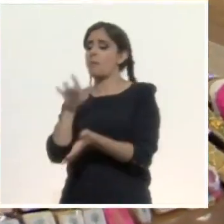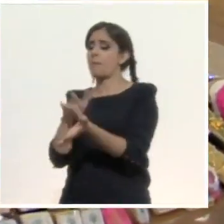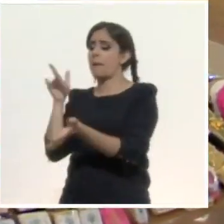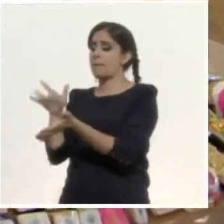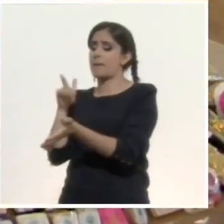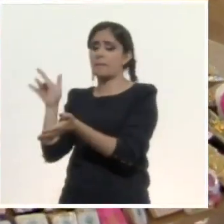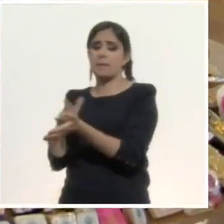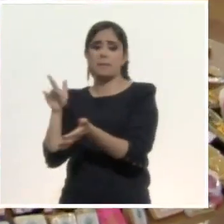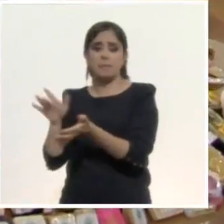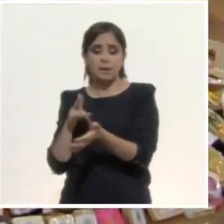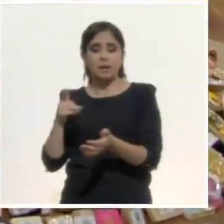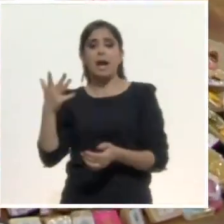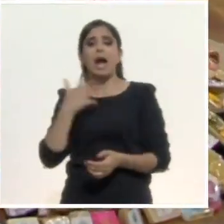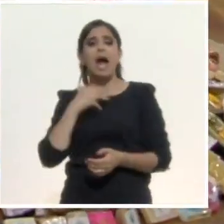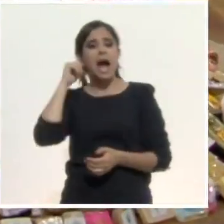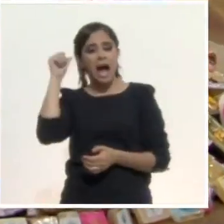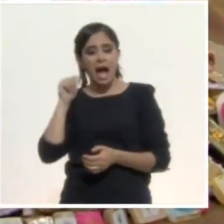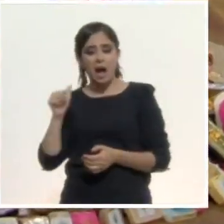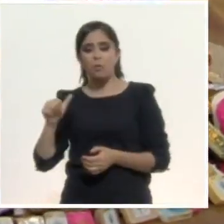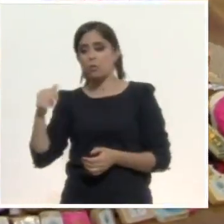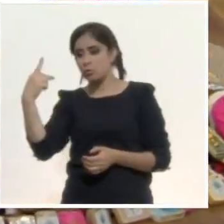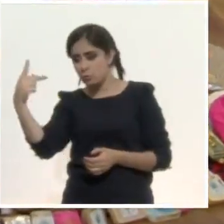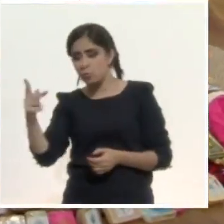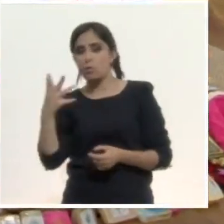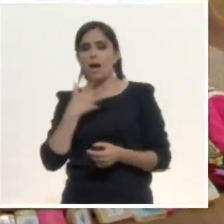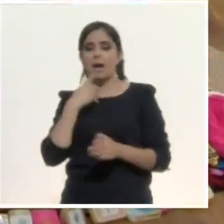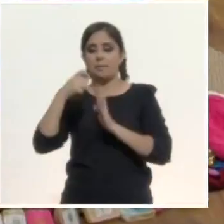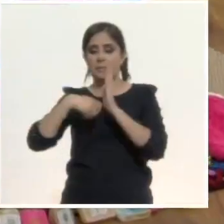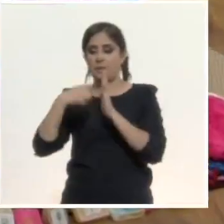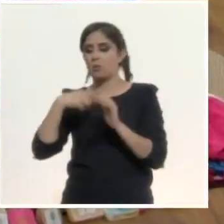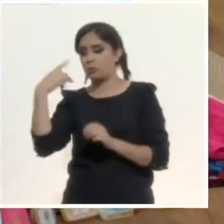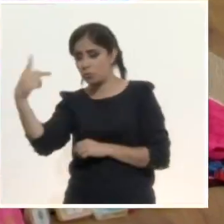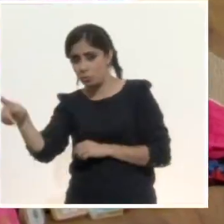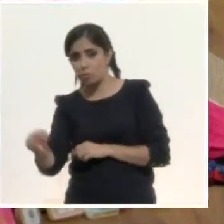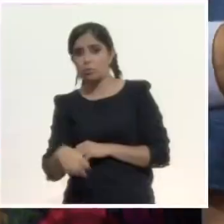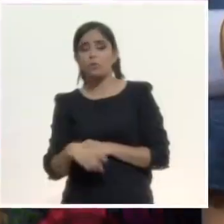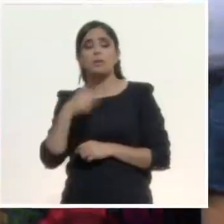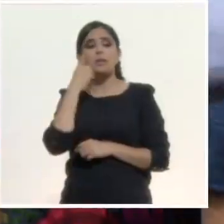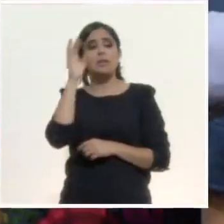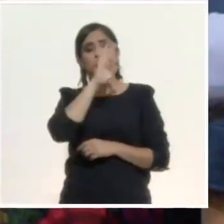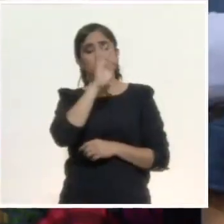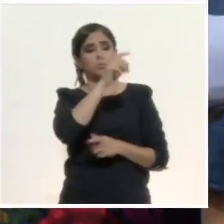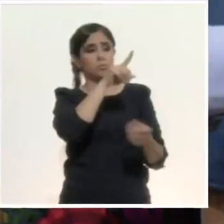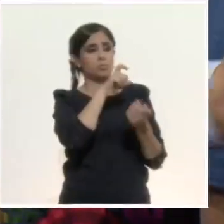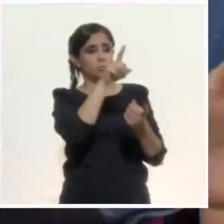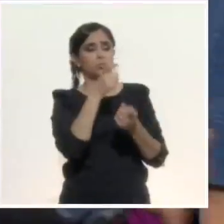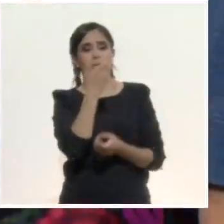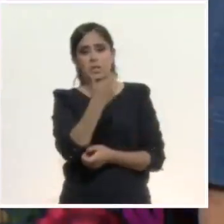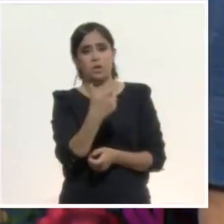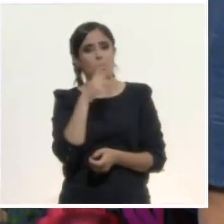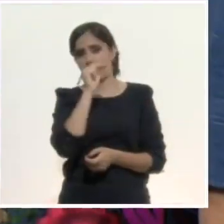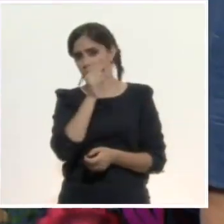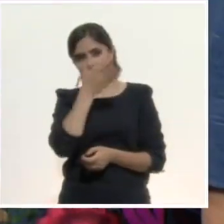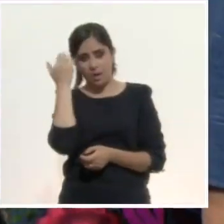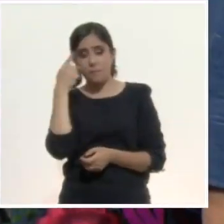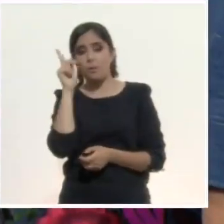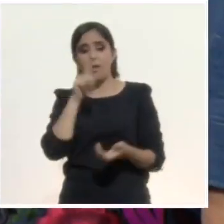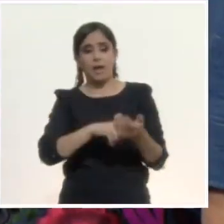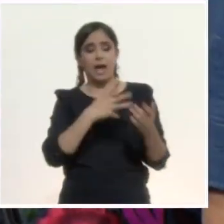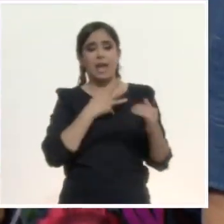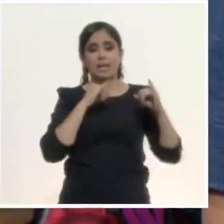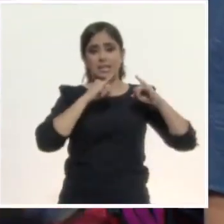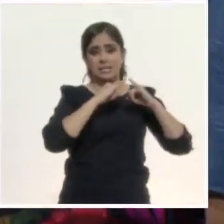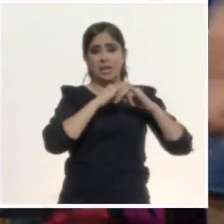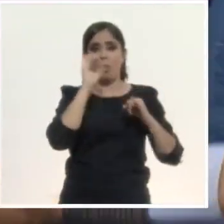podcast tuyos, hay audios tuyos. Sí. Bueno, tú no los reclamas y no los cobras porque no sabes, pero existe una institución que hizo